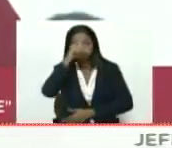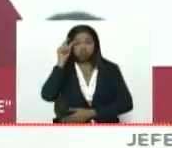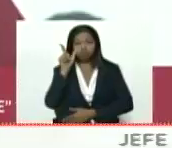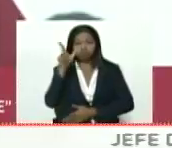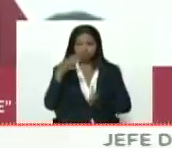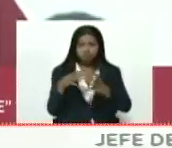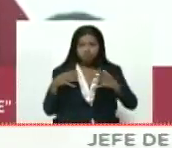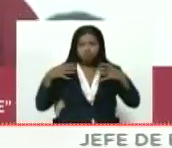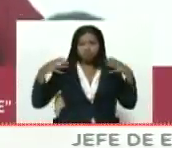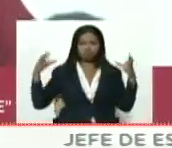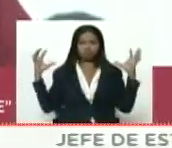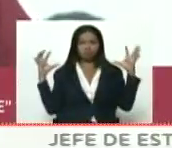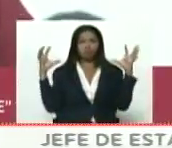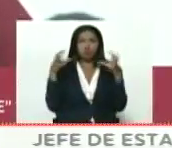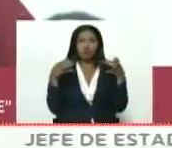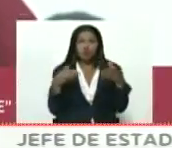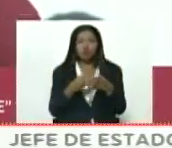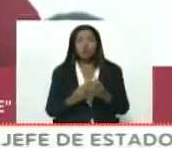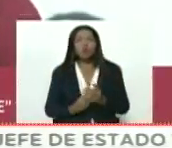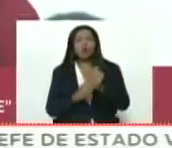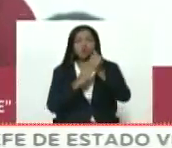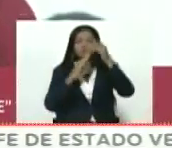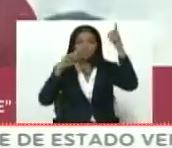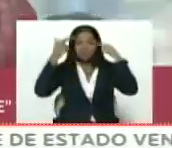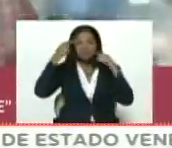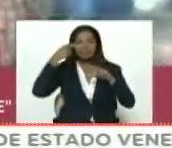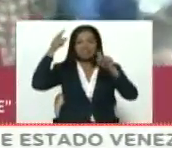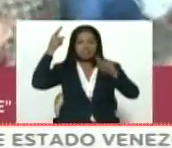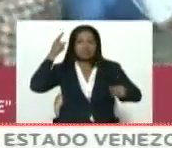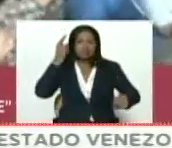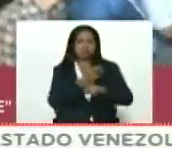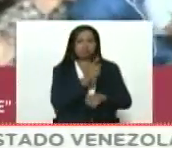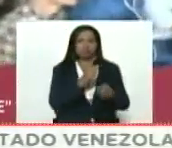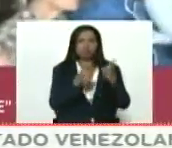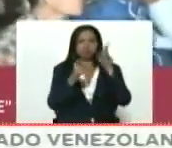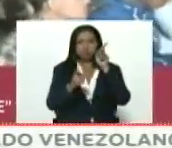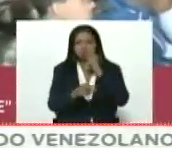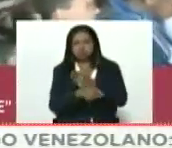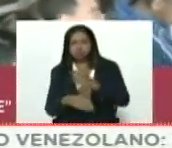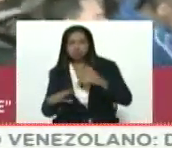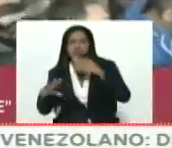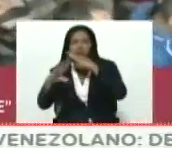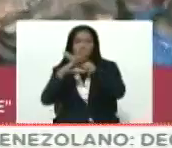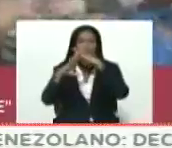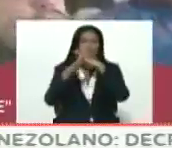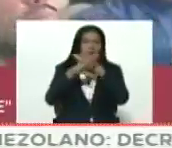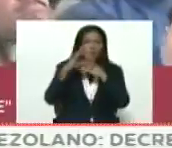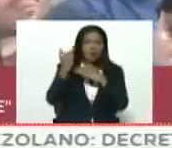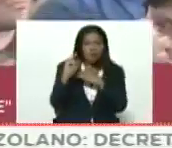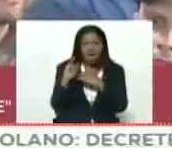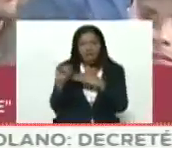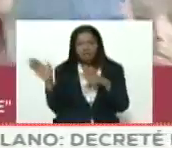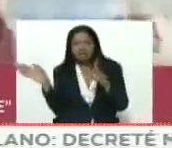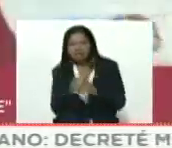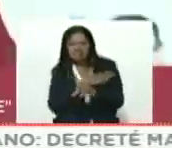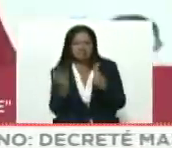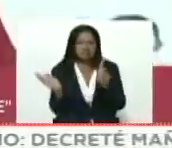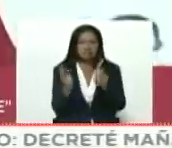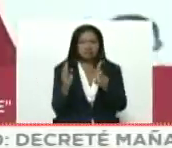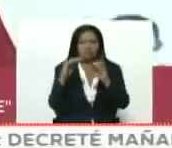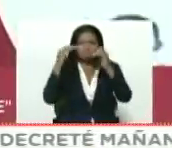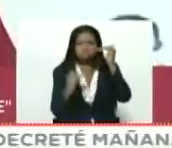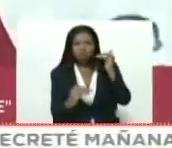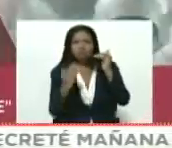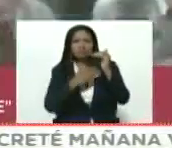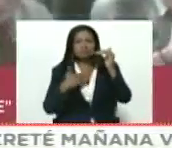que es el partido del comandante Chávez y que bajo amenaza, bajo bloqueo, un bloqueo unilateral, salvaje, dirigido a desestabilizarnos